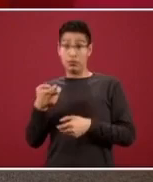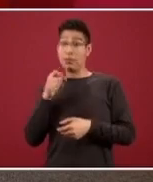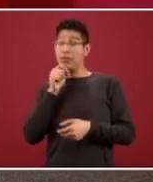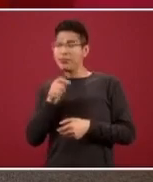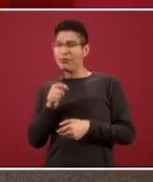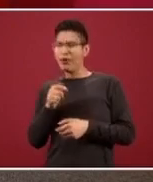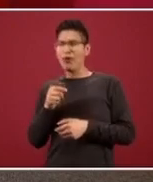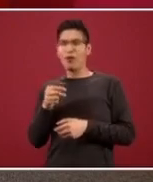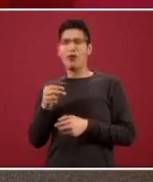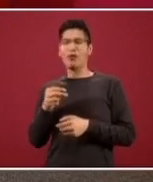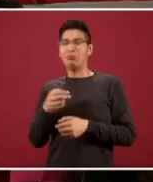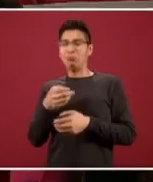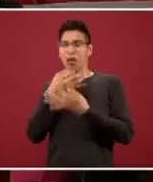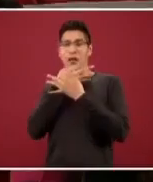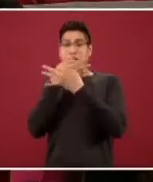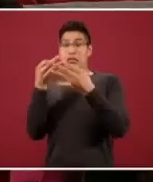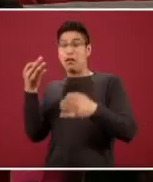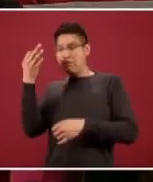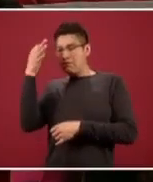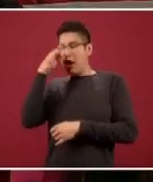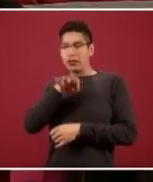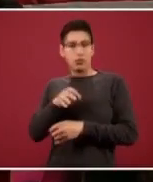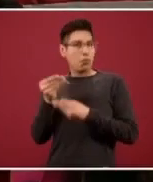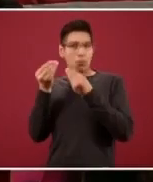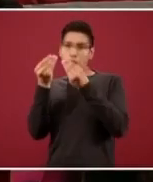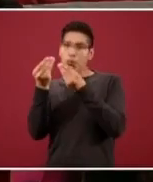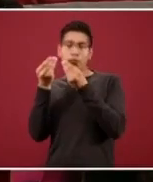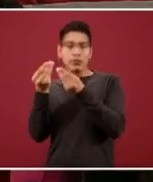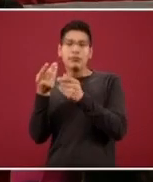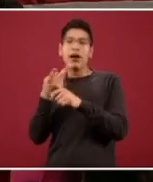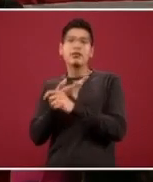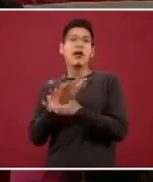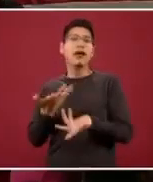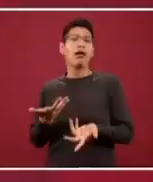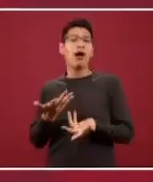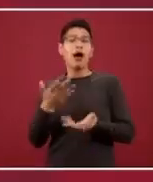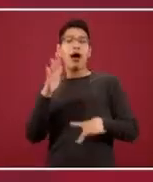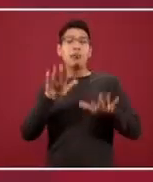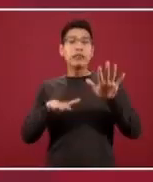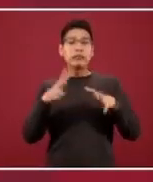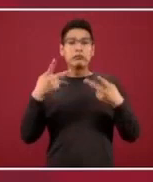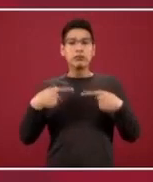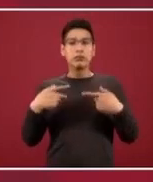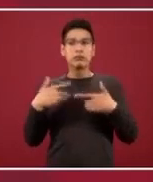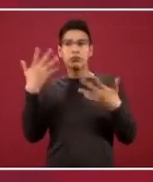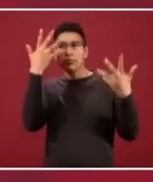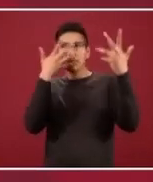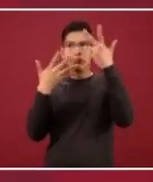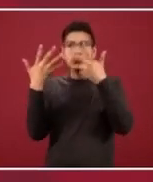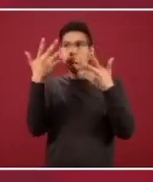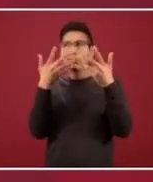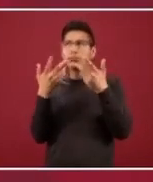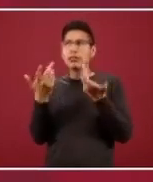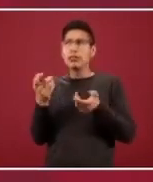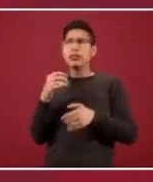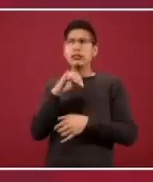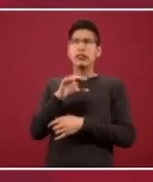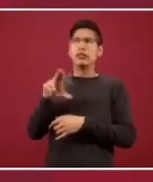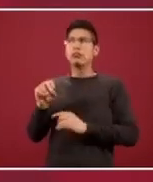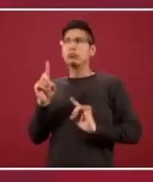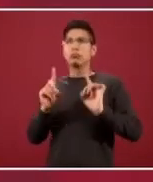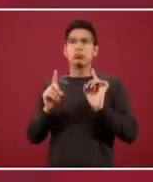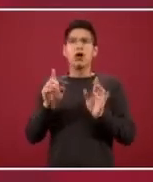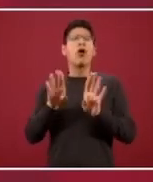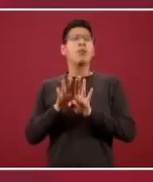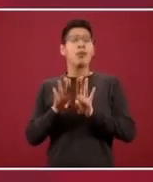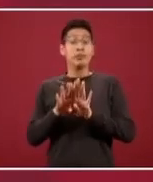noticias falsas, lo cual muchas veces pues, genera mayor confusión y desinformación en nuestra población. Es